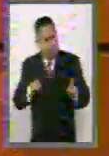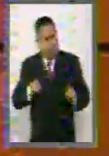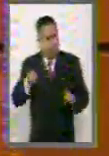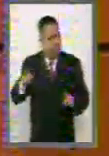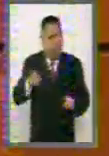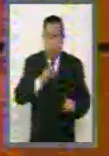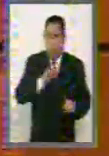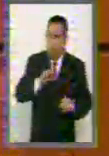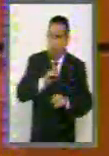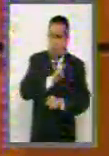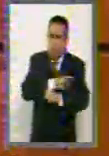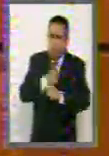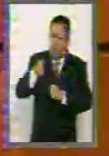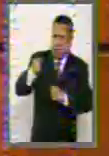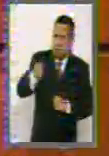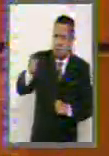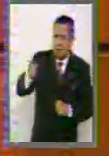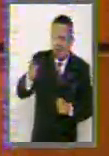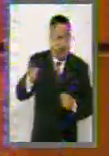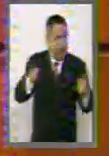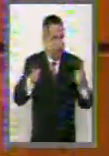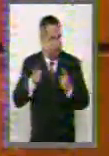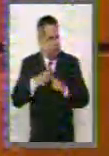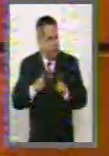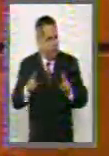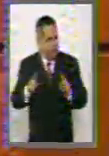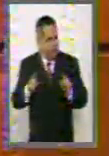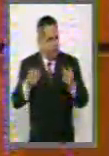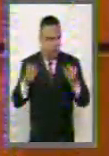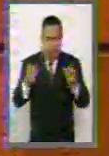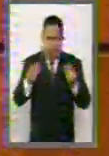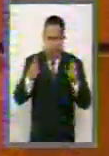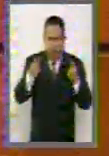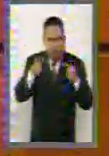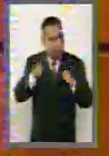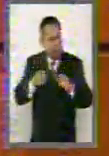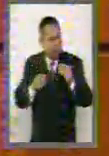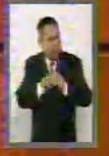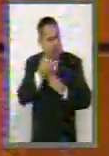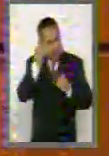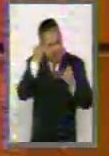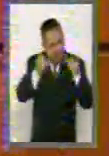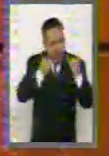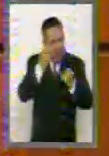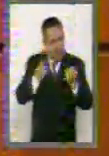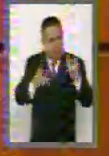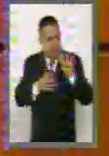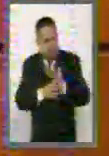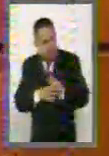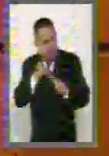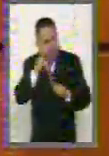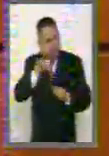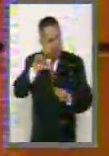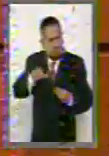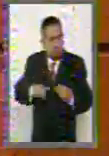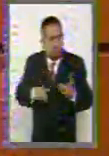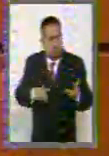poder, que pudiera enriquecer con nuevas aportaciones su llegada a la